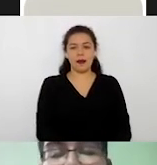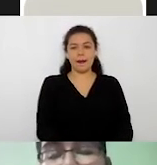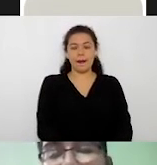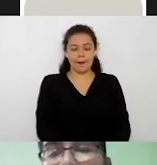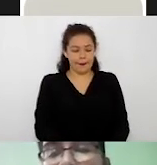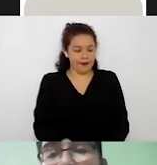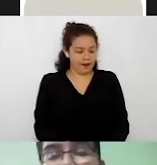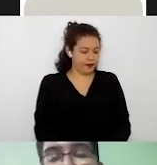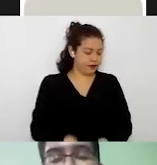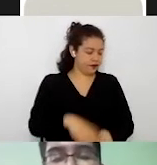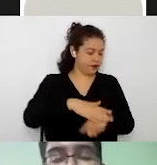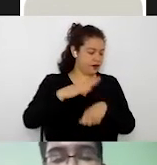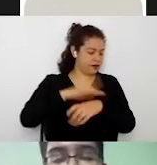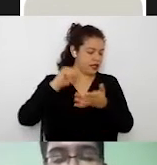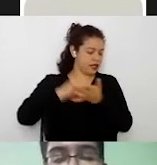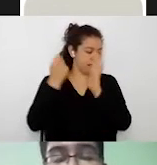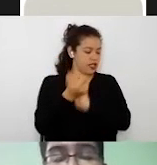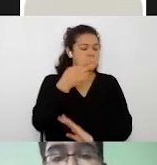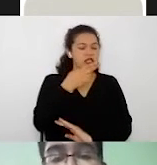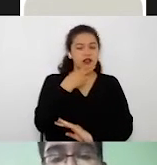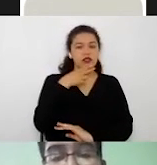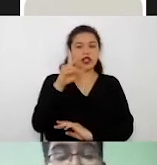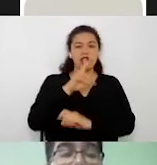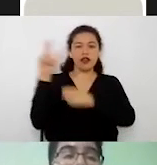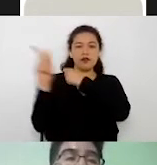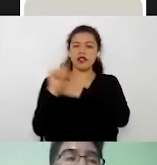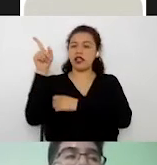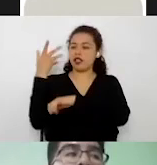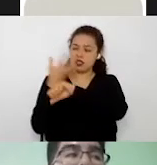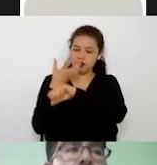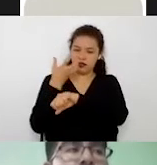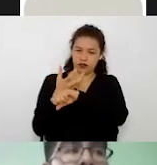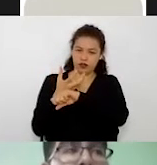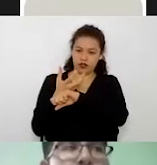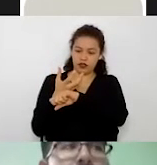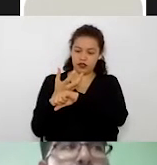esta técnica se utiliza en países como en Estados Unidos, en donde